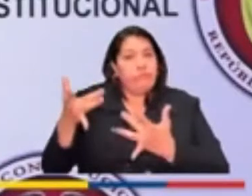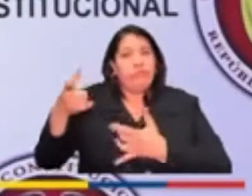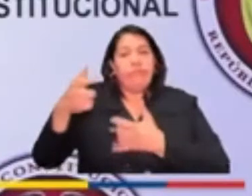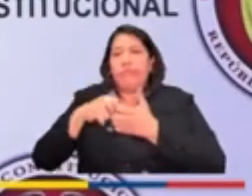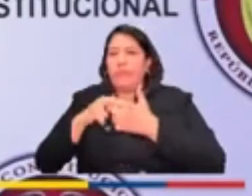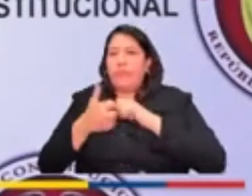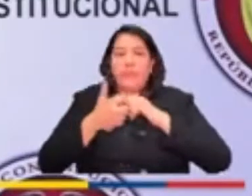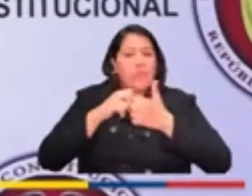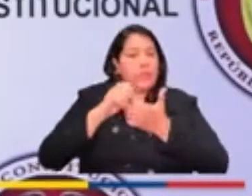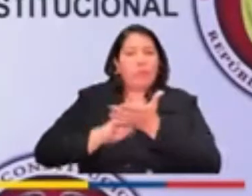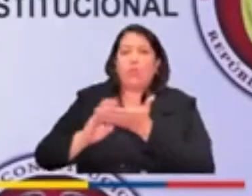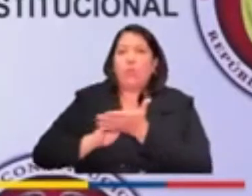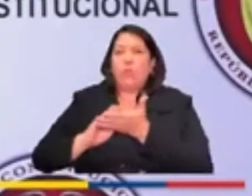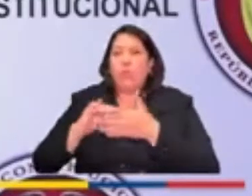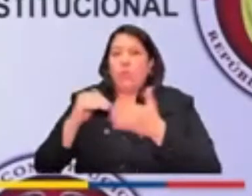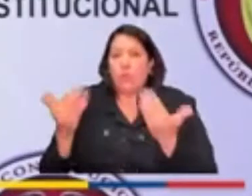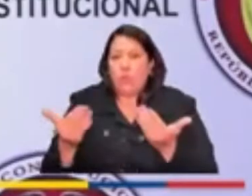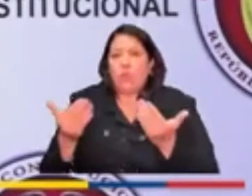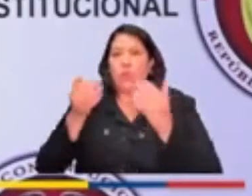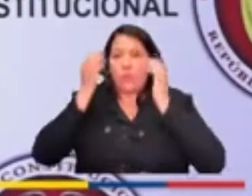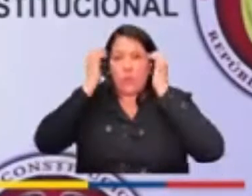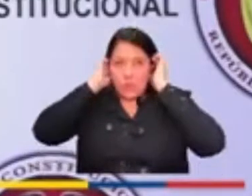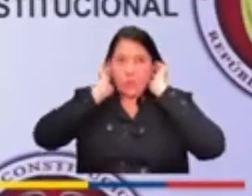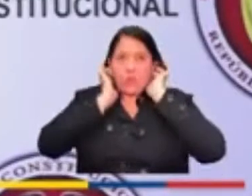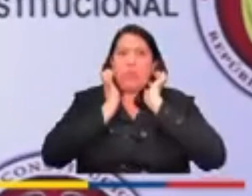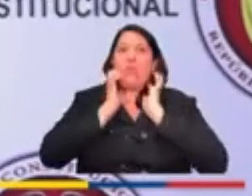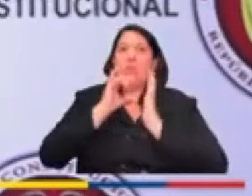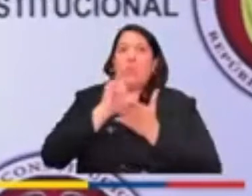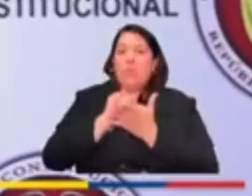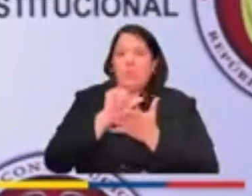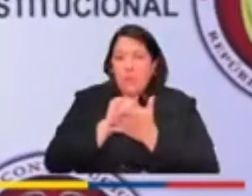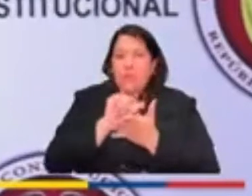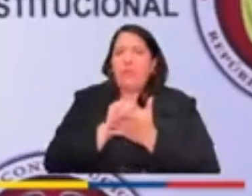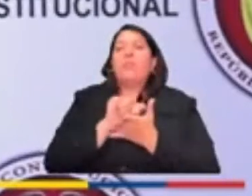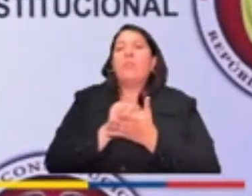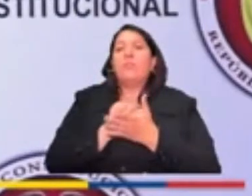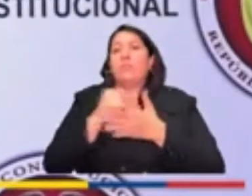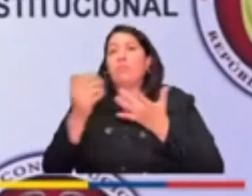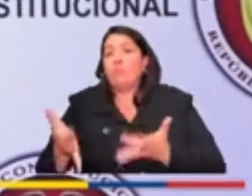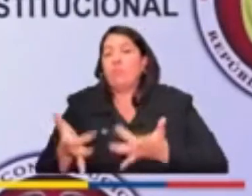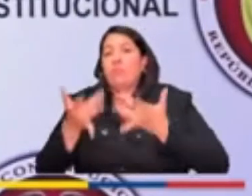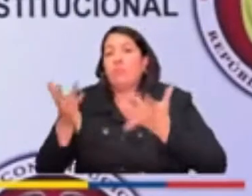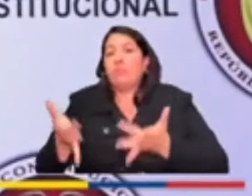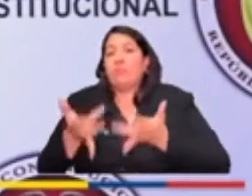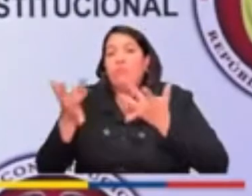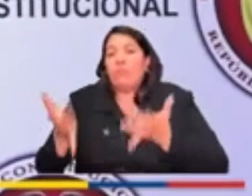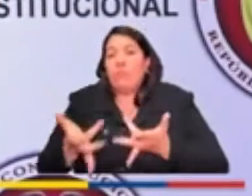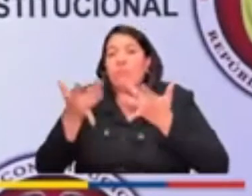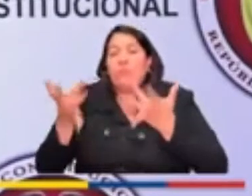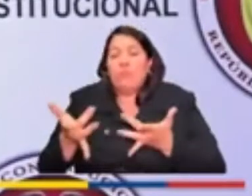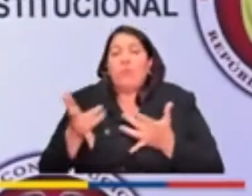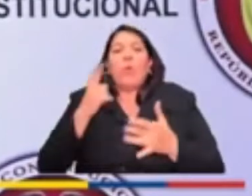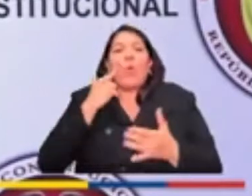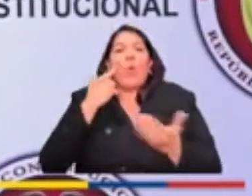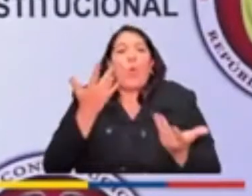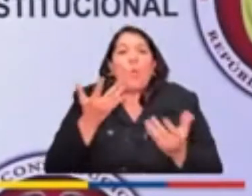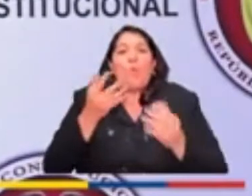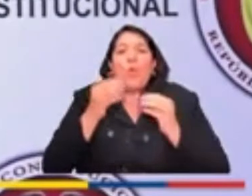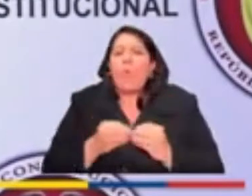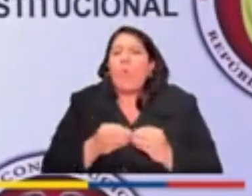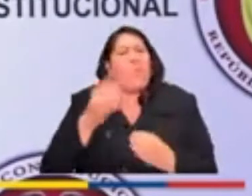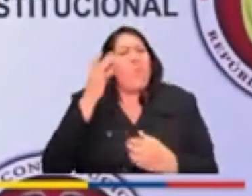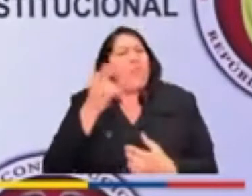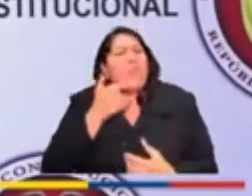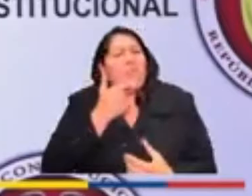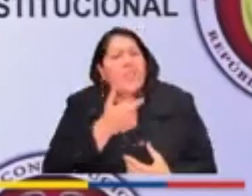se resuelvan. Y hemos llegado a tener esa esperanza en la Corte Constitucional. ¿Por qué lo